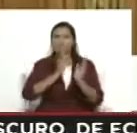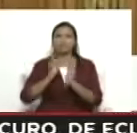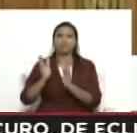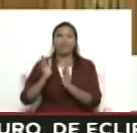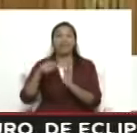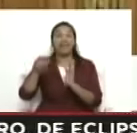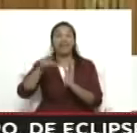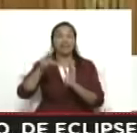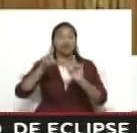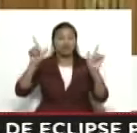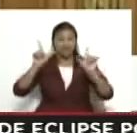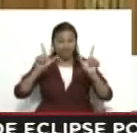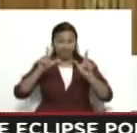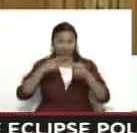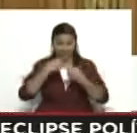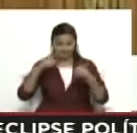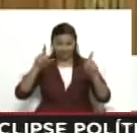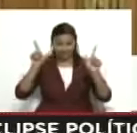pantalla.